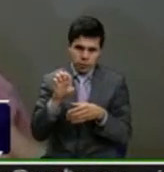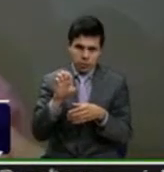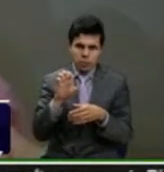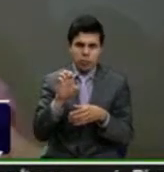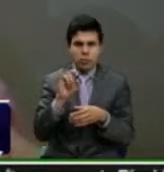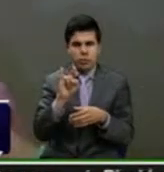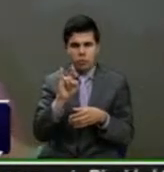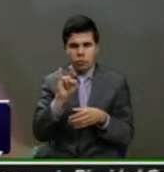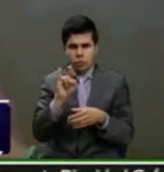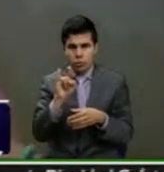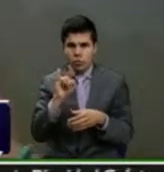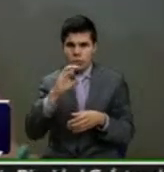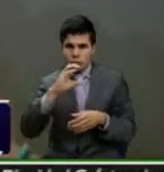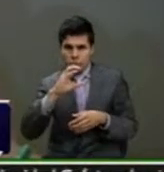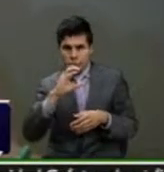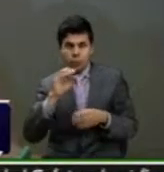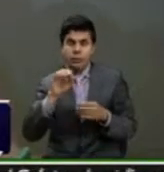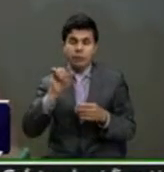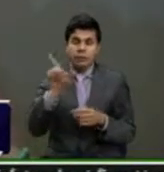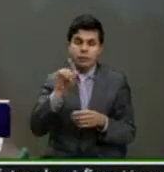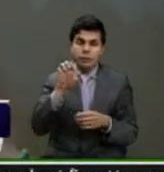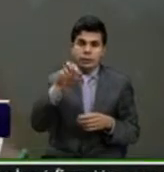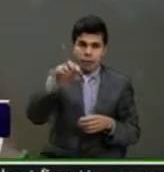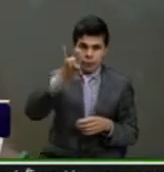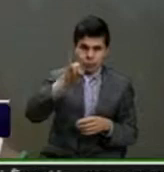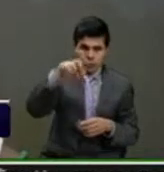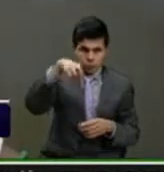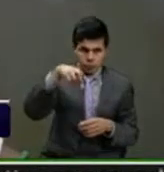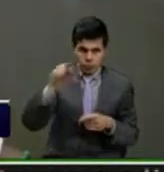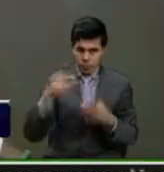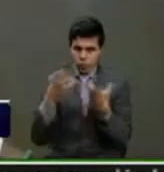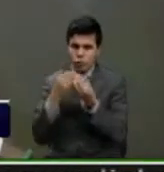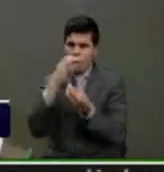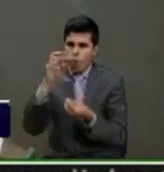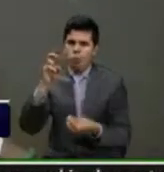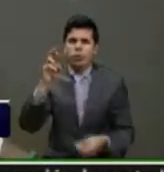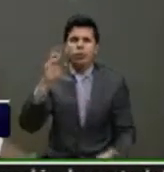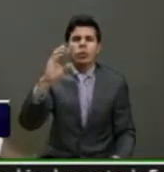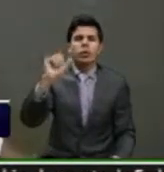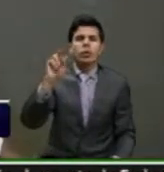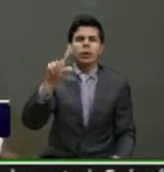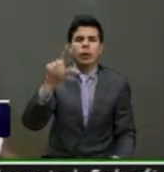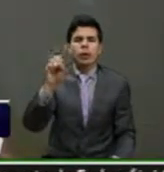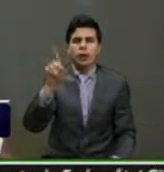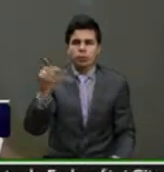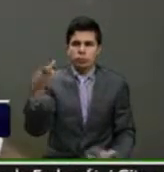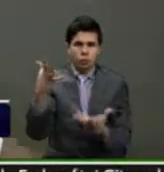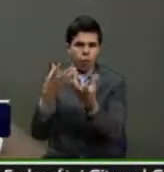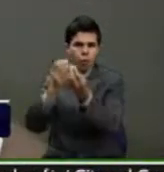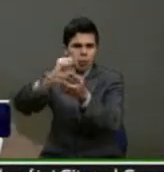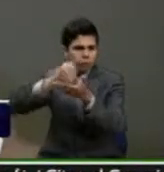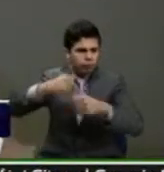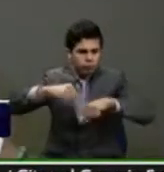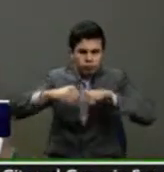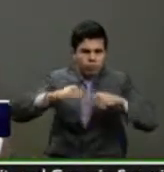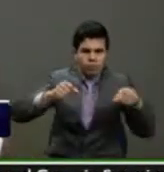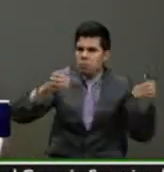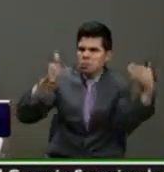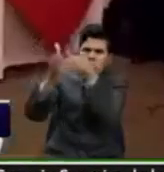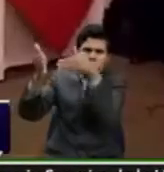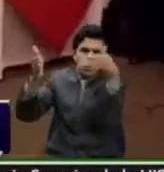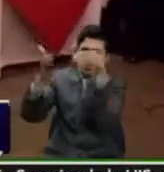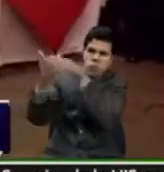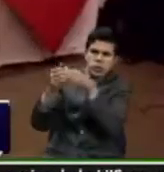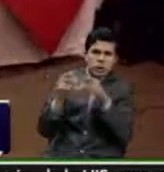que hace parte de la red, y que el doctor Carlos Ramos es un miembro activo de la red, que se encuentra amenazado.